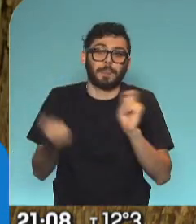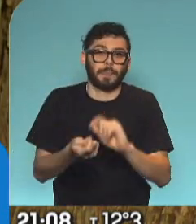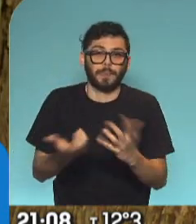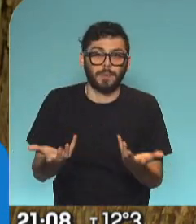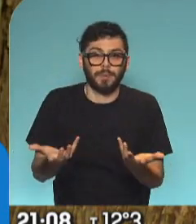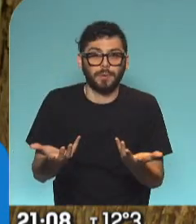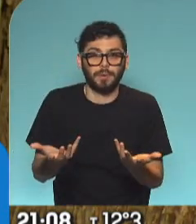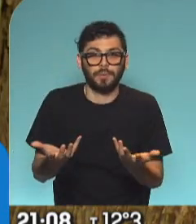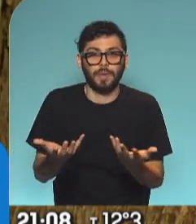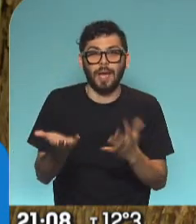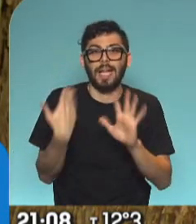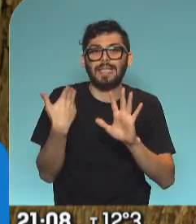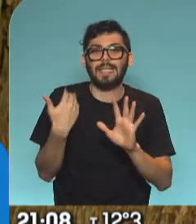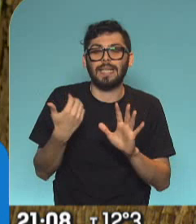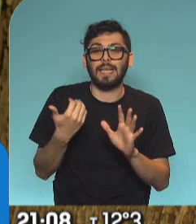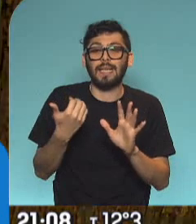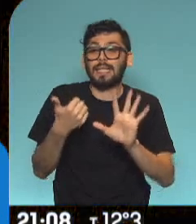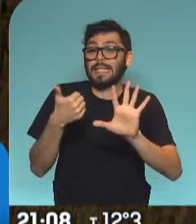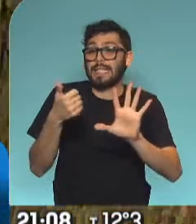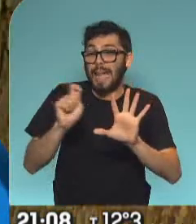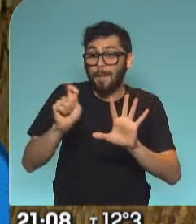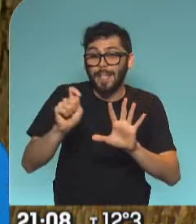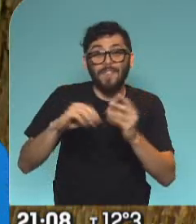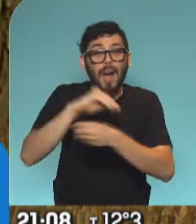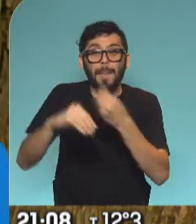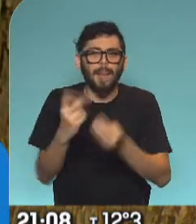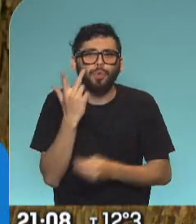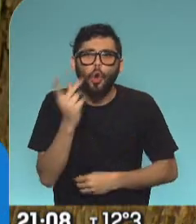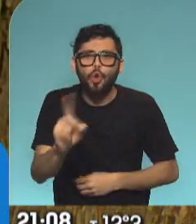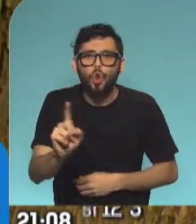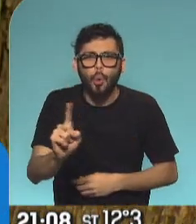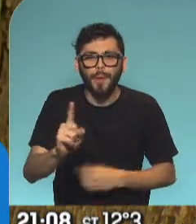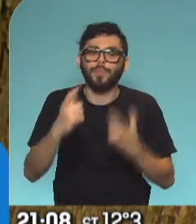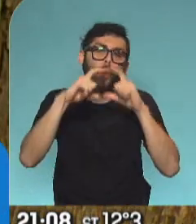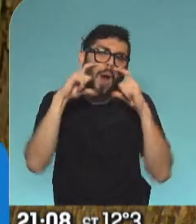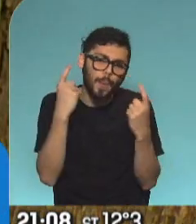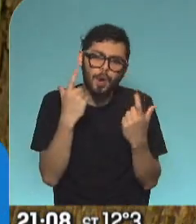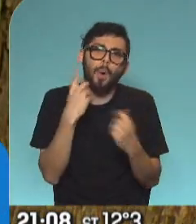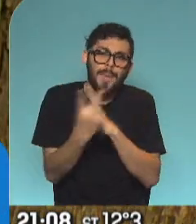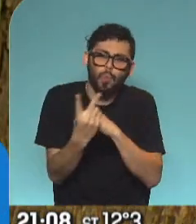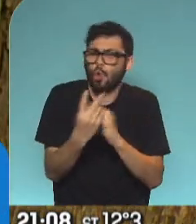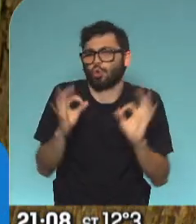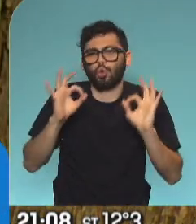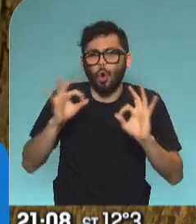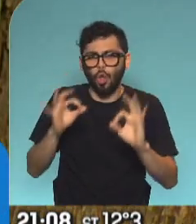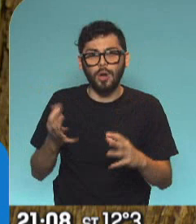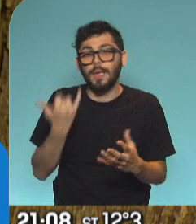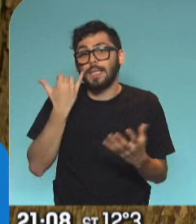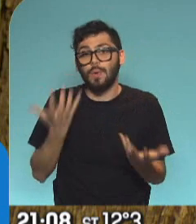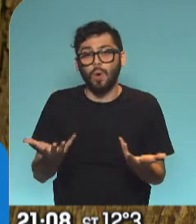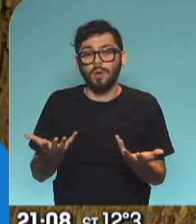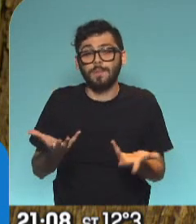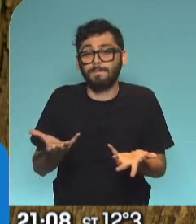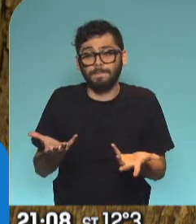No veo hace más de 6 meses a mi familia. Cuido, me pongo barbijo, todo y bueno.